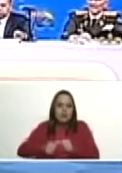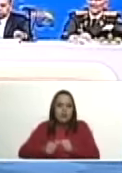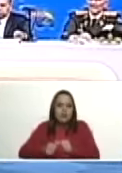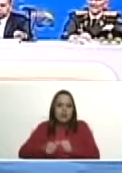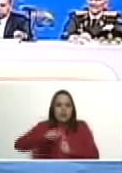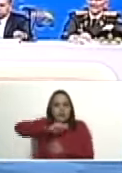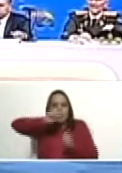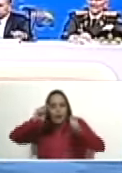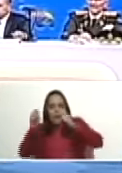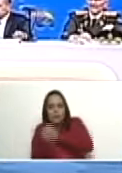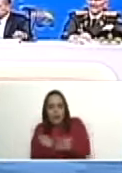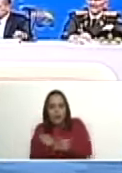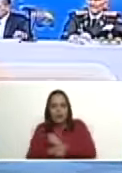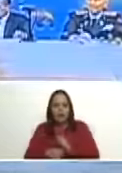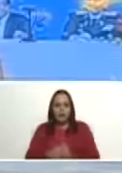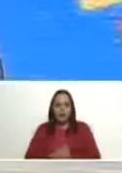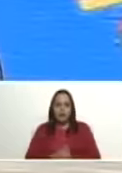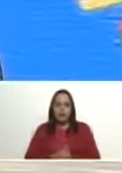influir